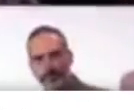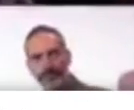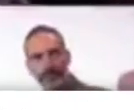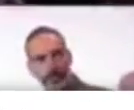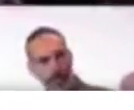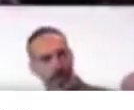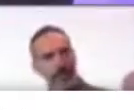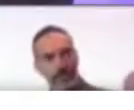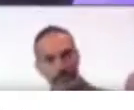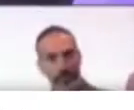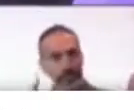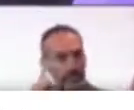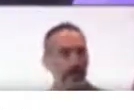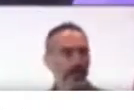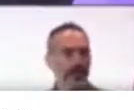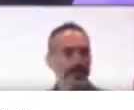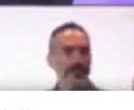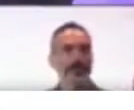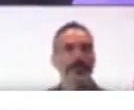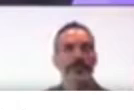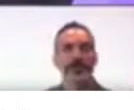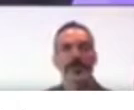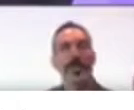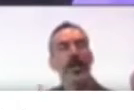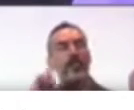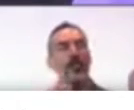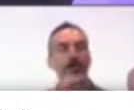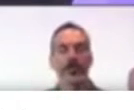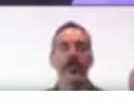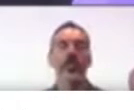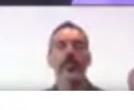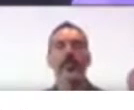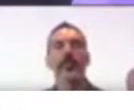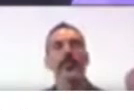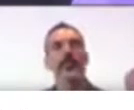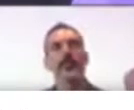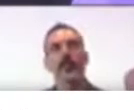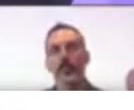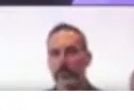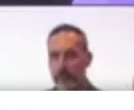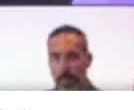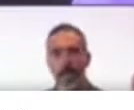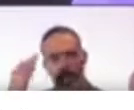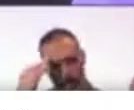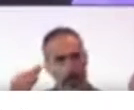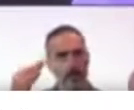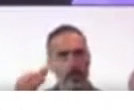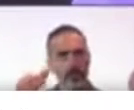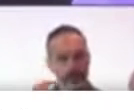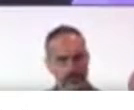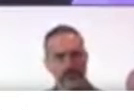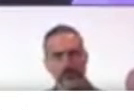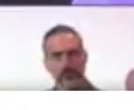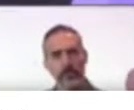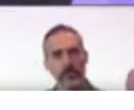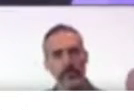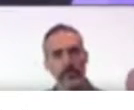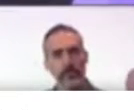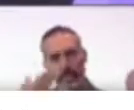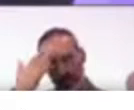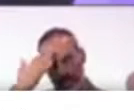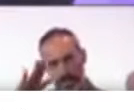Las mujeres cumplen con pagar a tiempo y saben luchar con un mejor rumbo para su